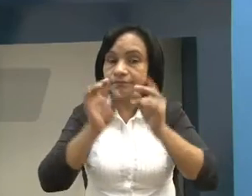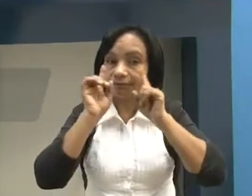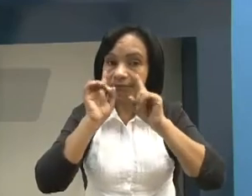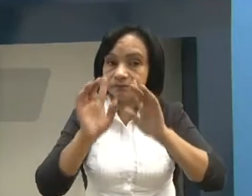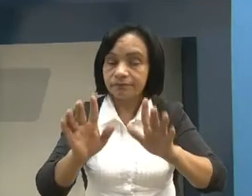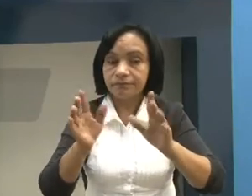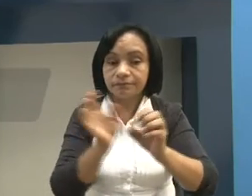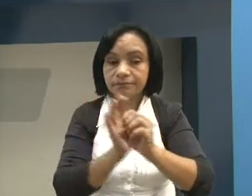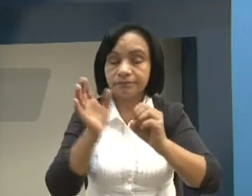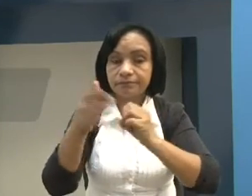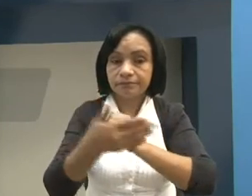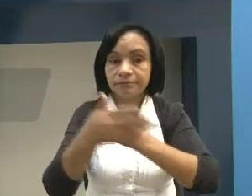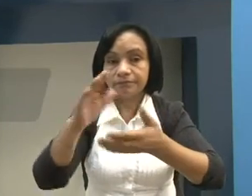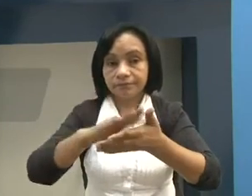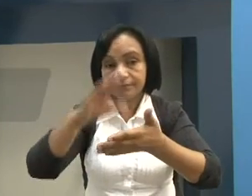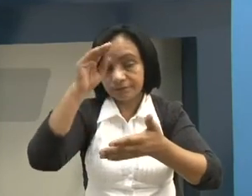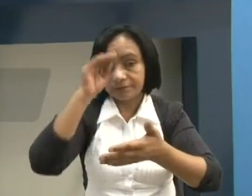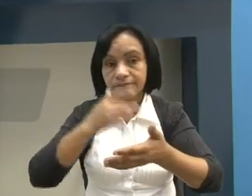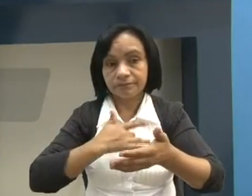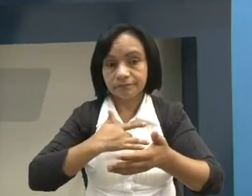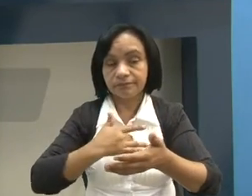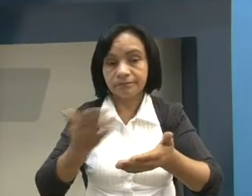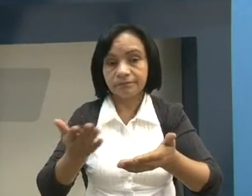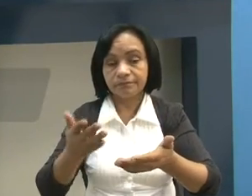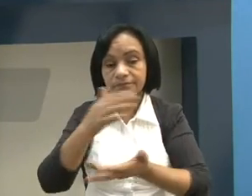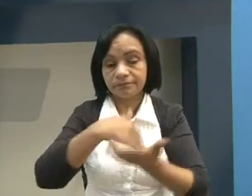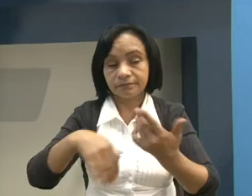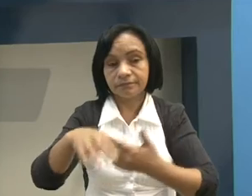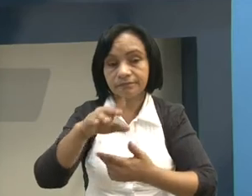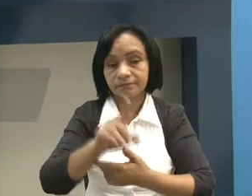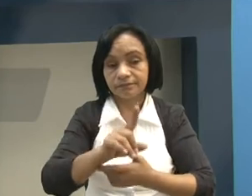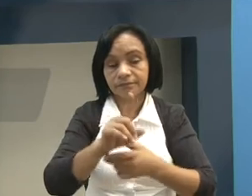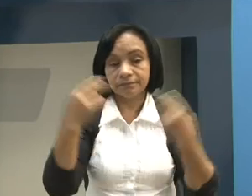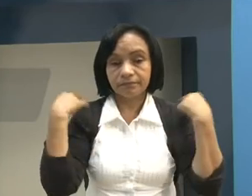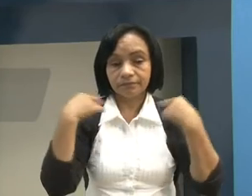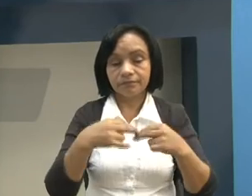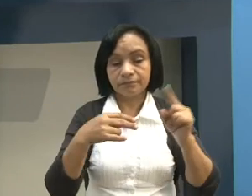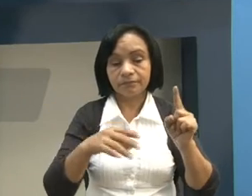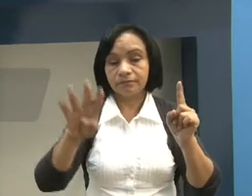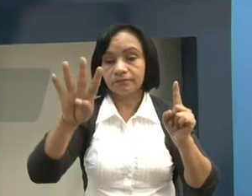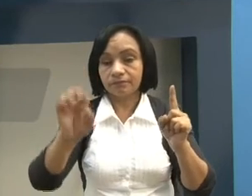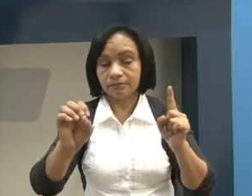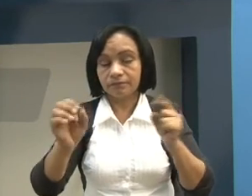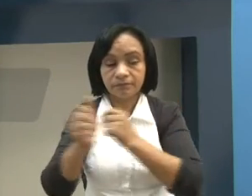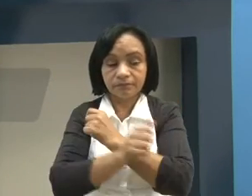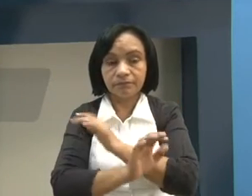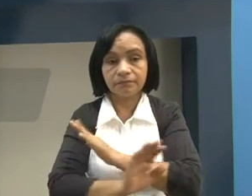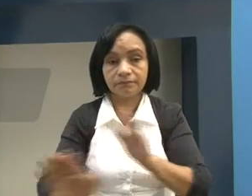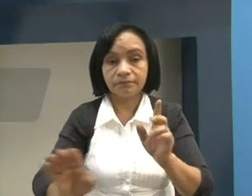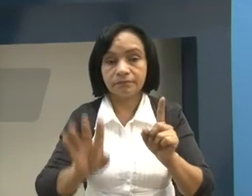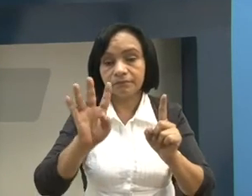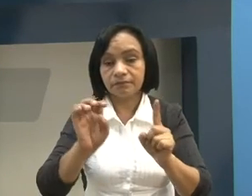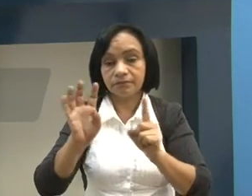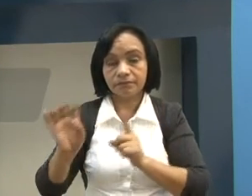por la pandemia, por los aprendizajes, requerimos tener una relación de 1 a 40. O sea, por cada maestro tener 40 alumnos en el aula.